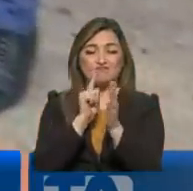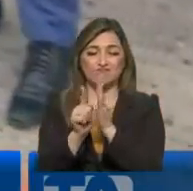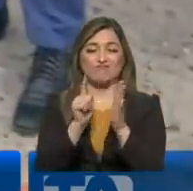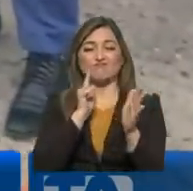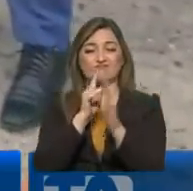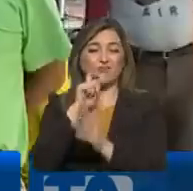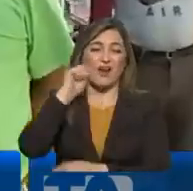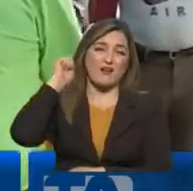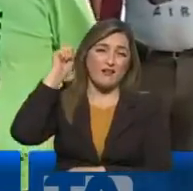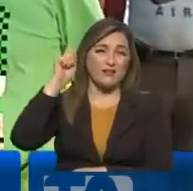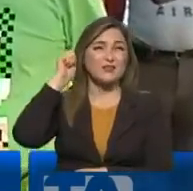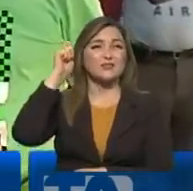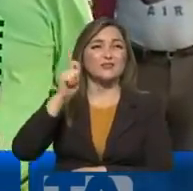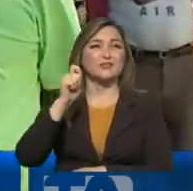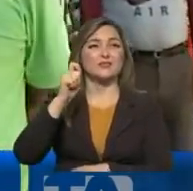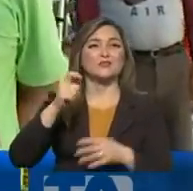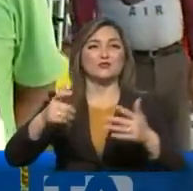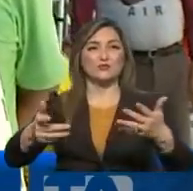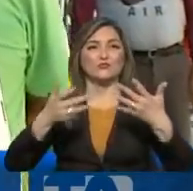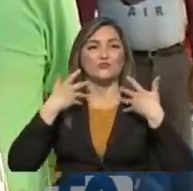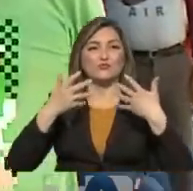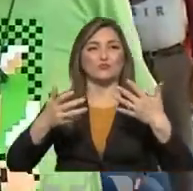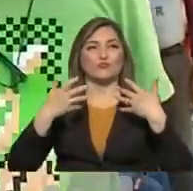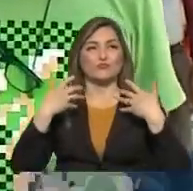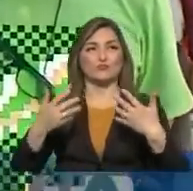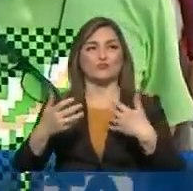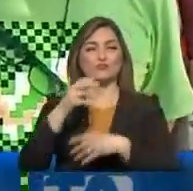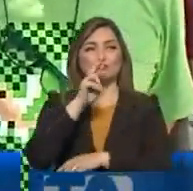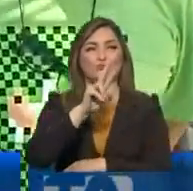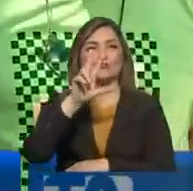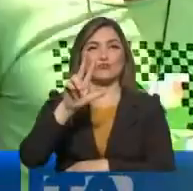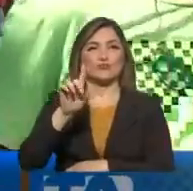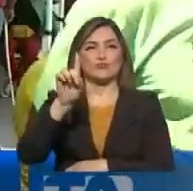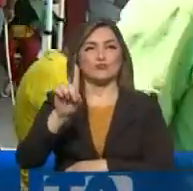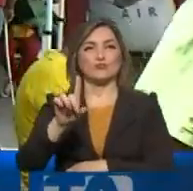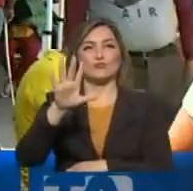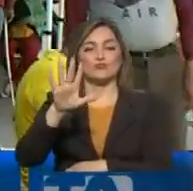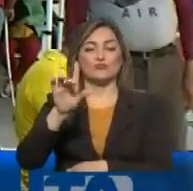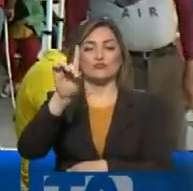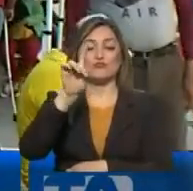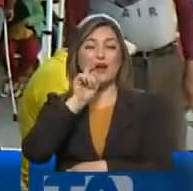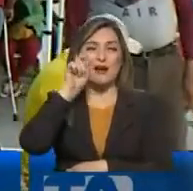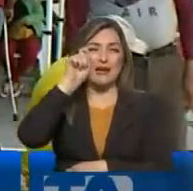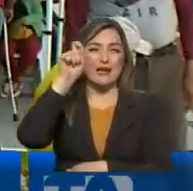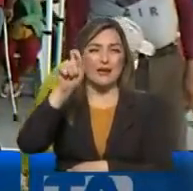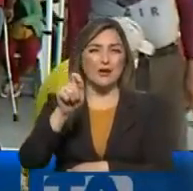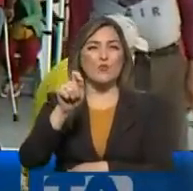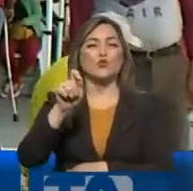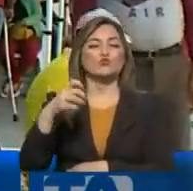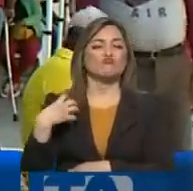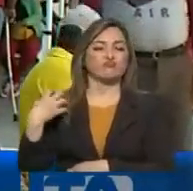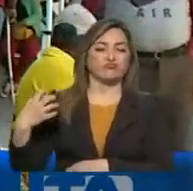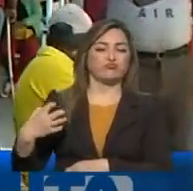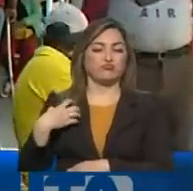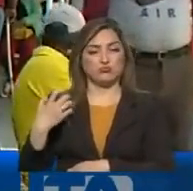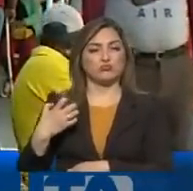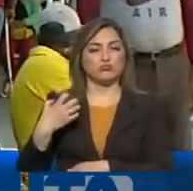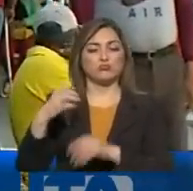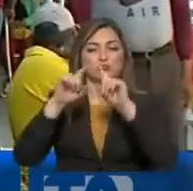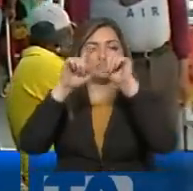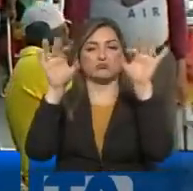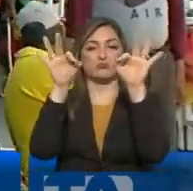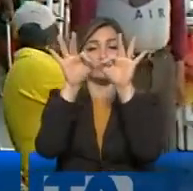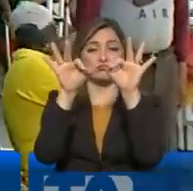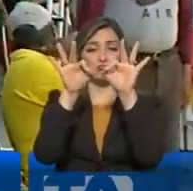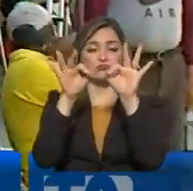llegando reclamos. Solo en Guayaquil se han recibido 23.151 reclamos. Desde CNL reconocen que únicamente